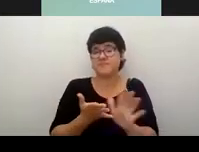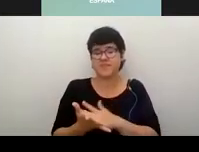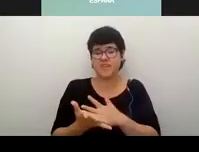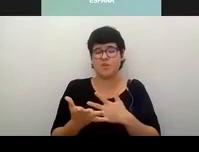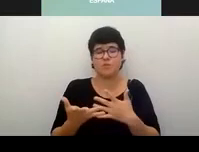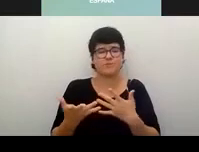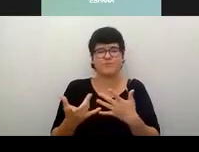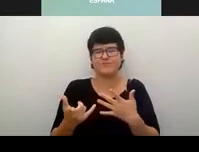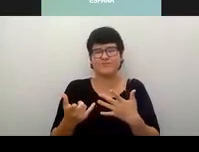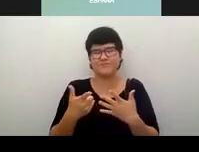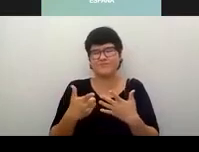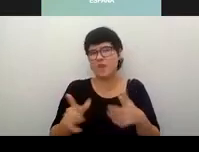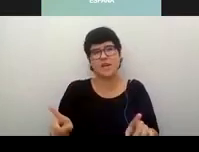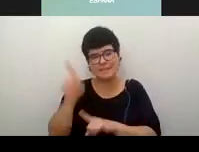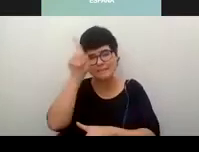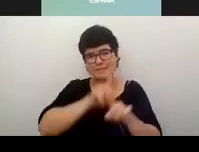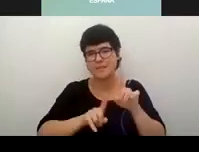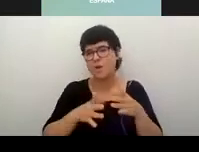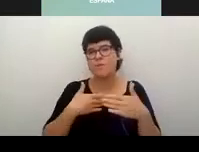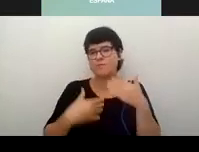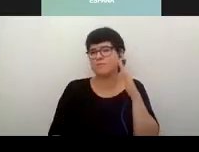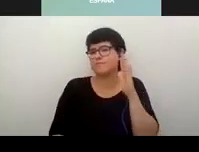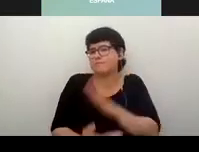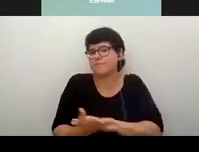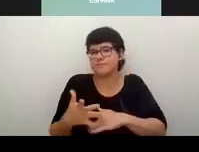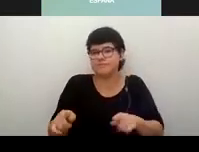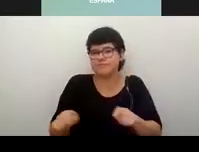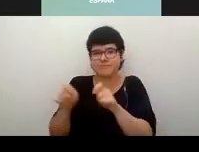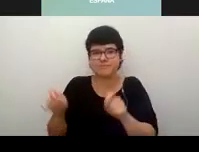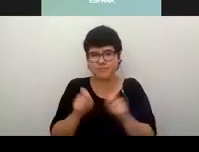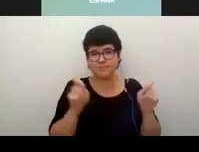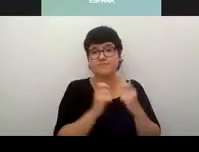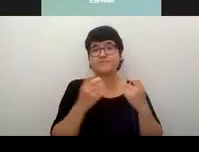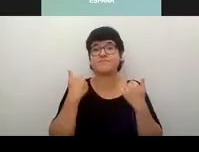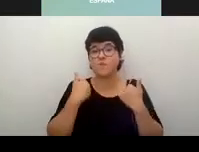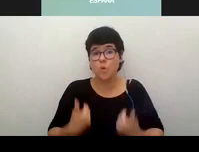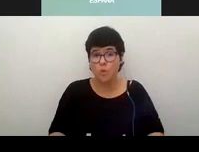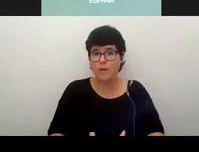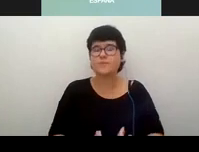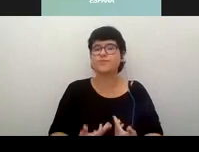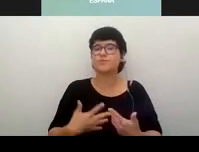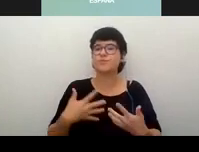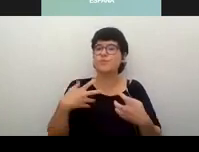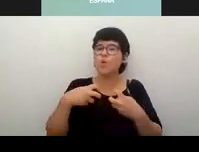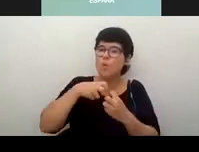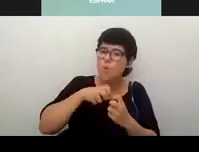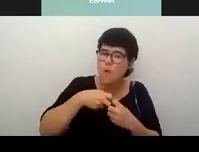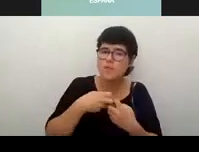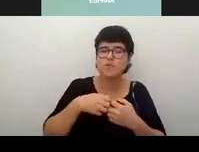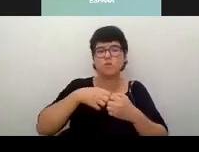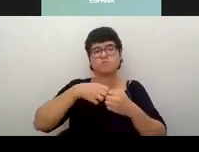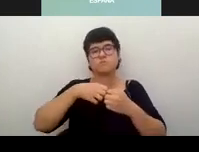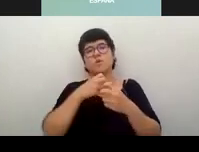traumatizando, generando traumatismo, vaya, sobre determinados huesos, determinadas articulaciones, determinados